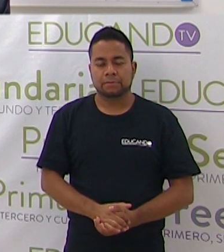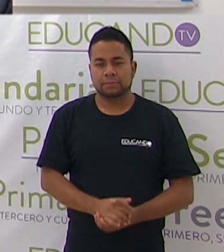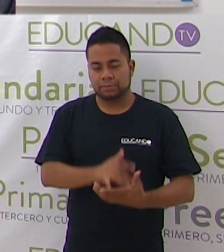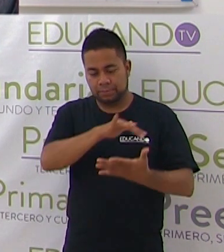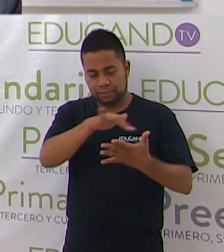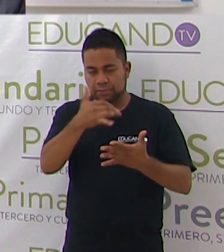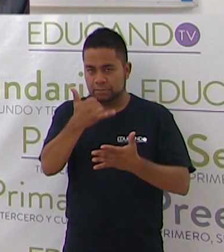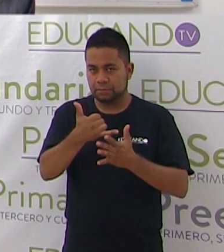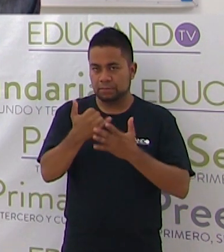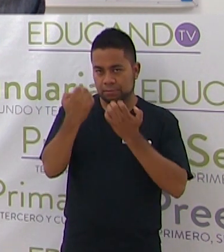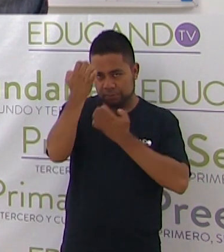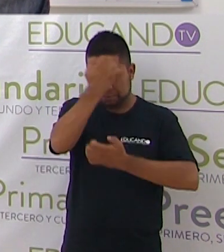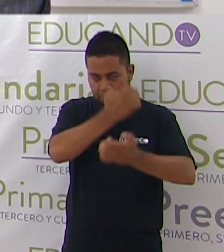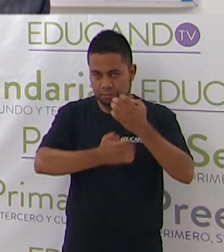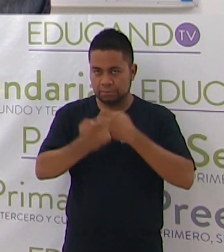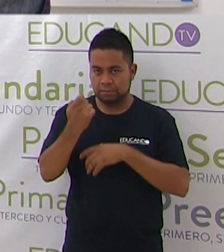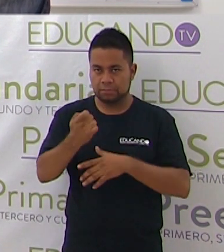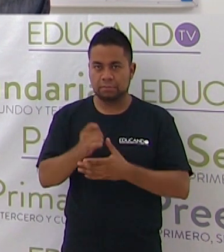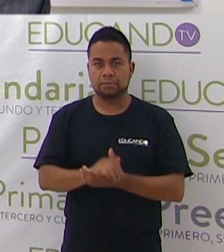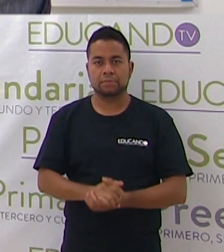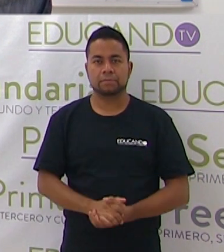Leer y analizar.